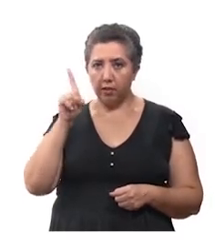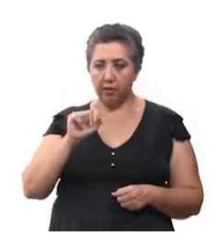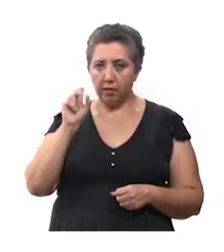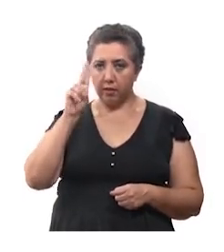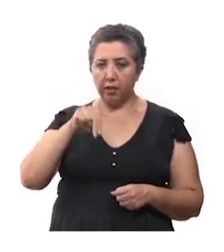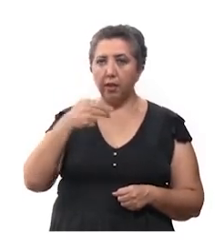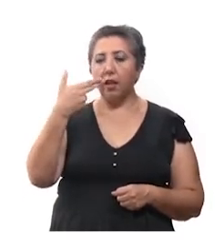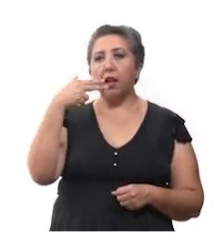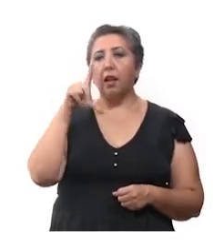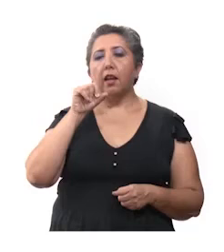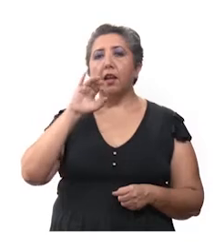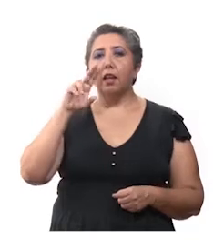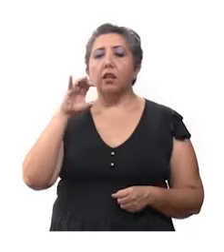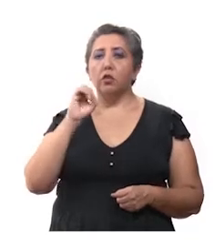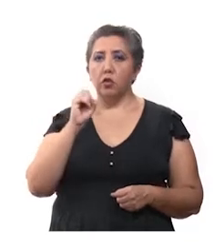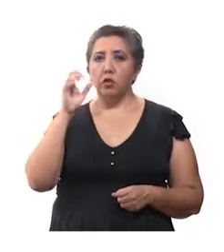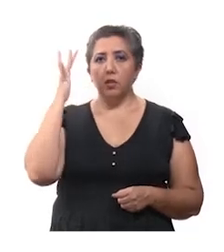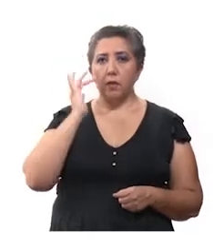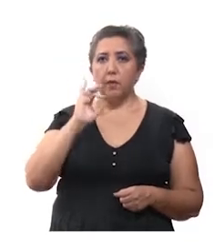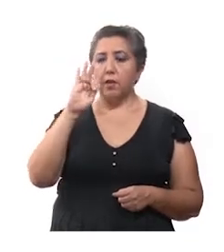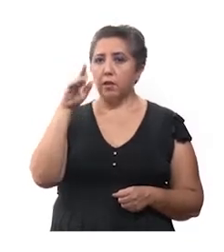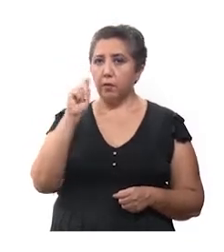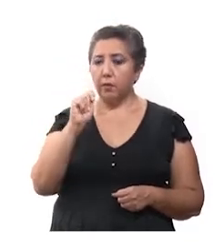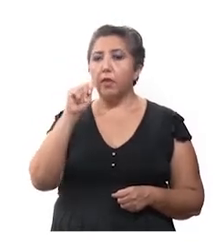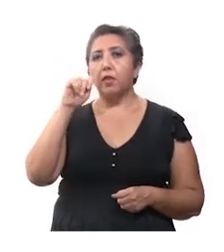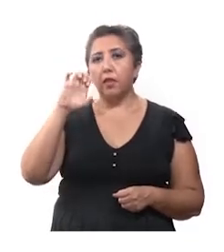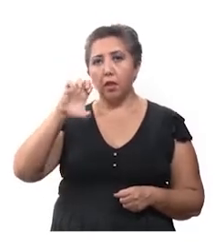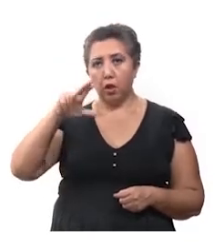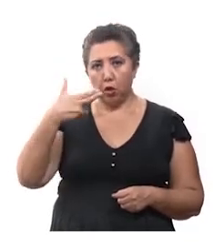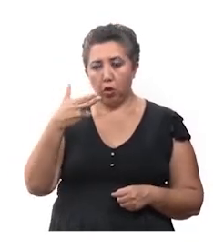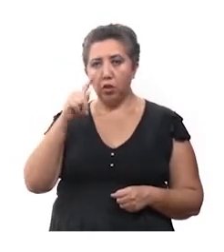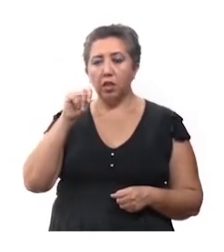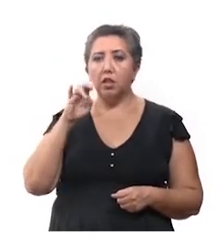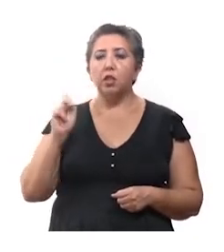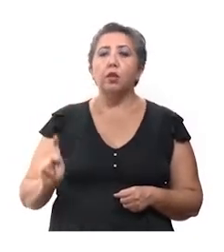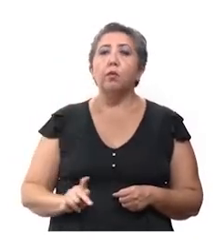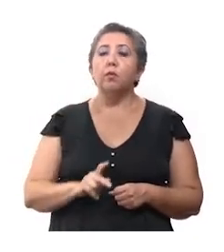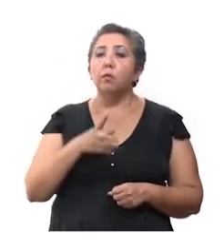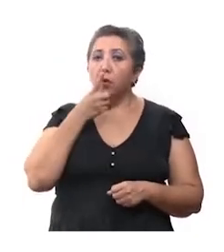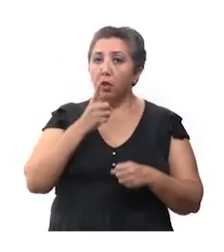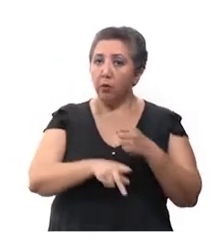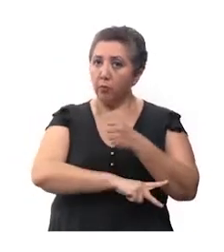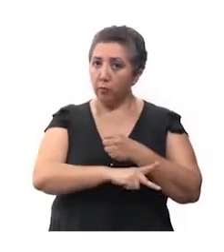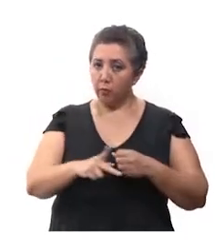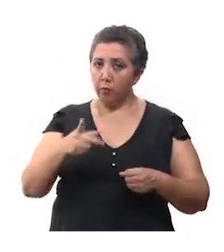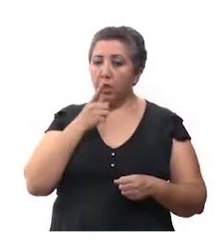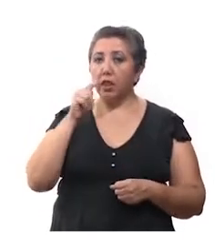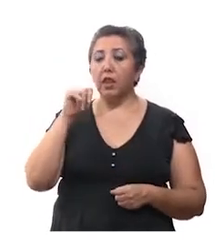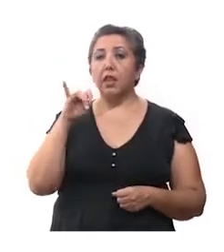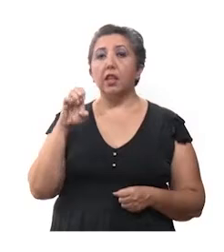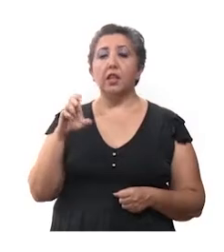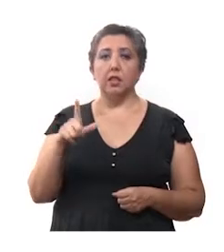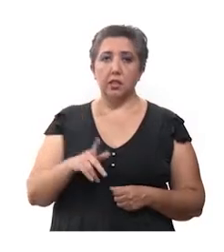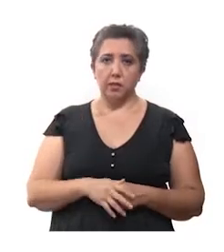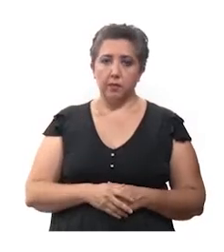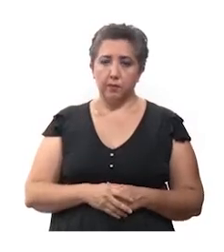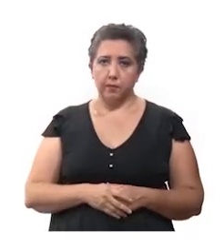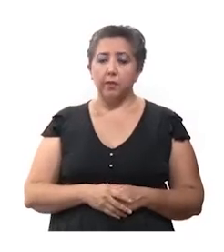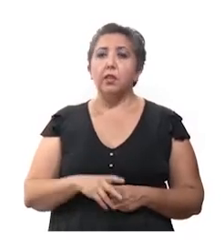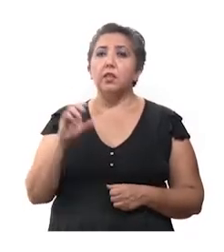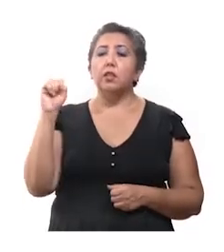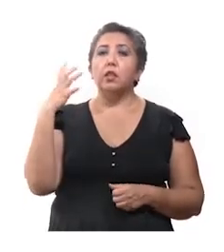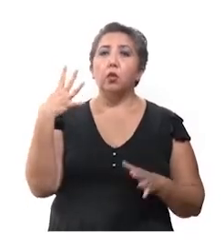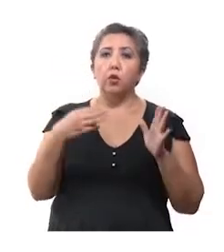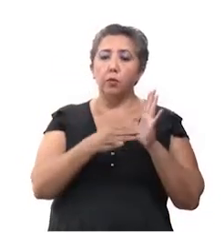Jalachó, Jomún, Mayapán, San Felipe, Tecó, Telchac Pueblo, Temozón, Tepacán, Tetis y Tixpehual. De